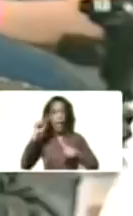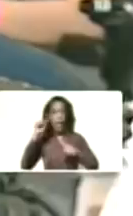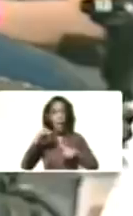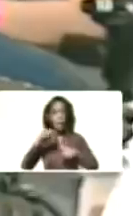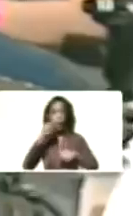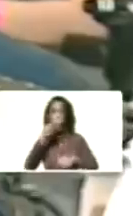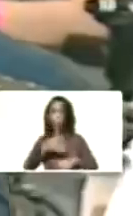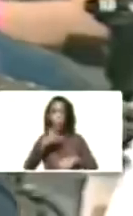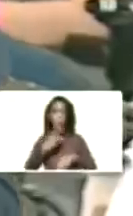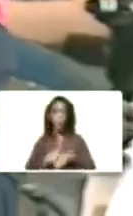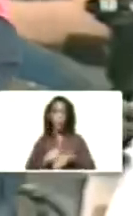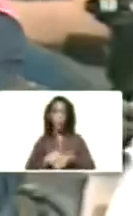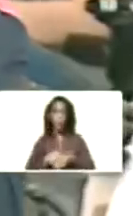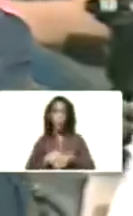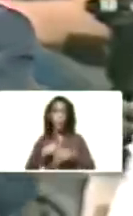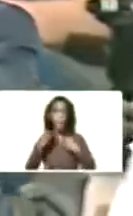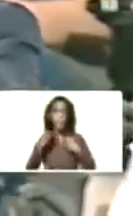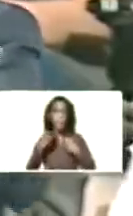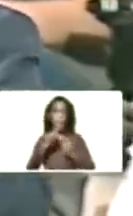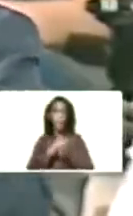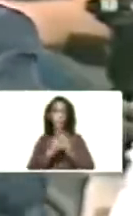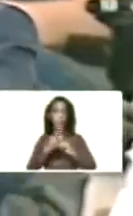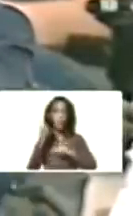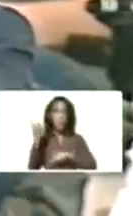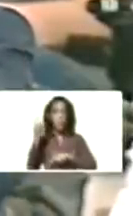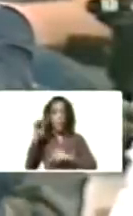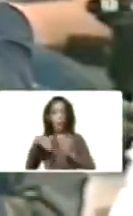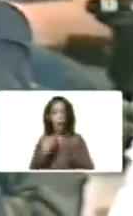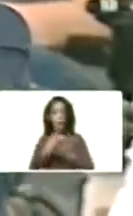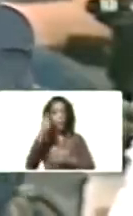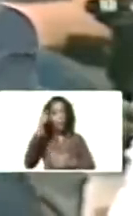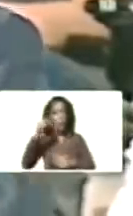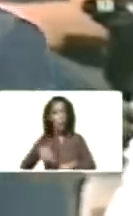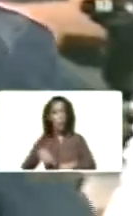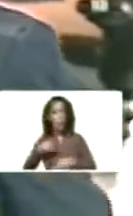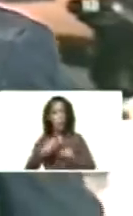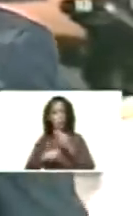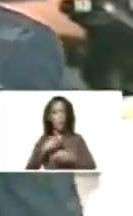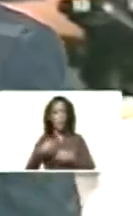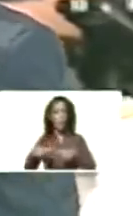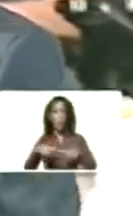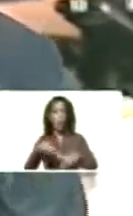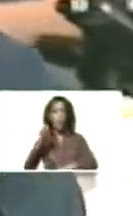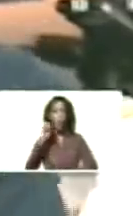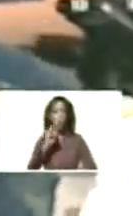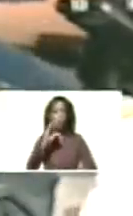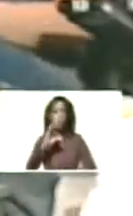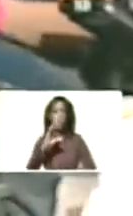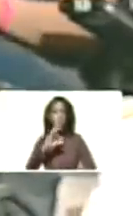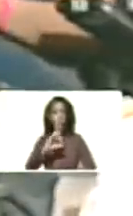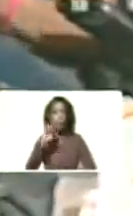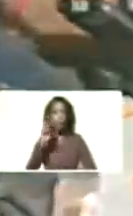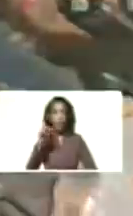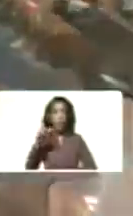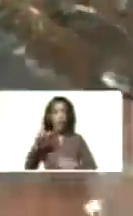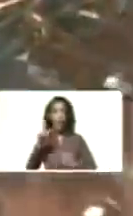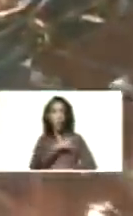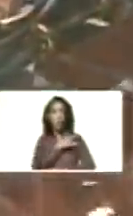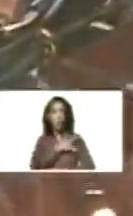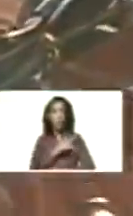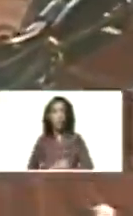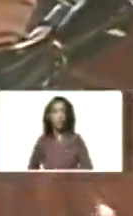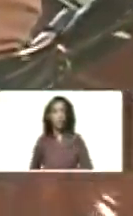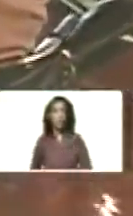buen momento para visibilizar esa transformación que al día de hoy se está dando en los espacios de la Ciudad Universitaria de Caracas. Muy bien, aquí